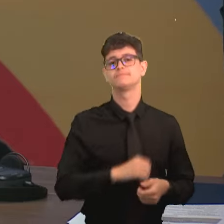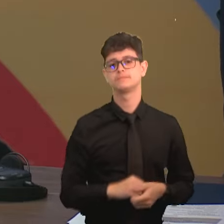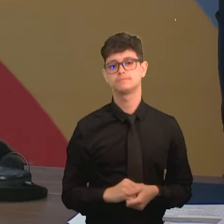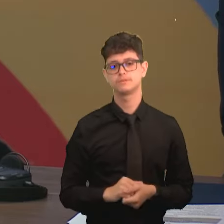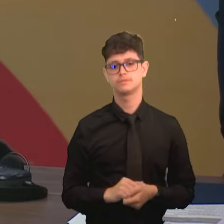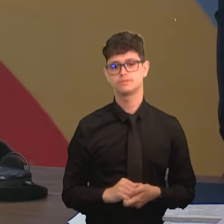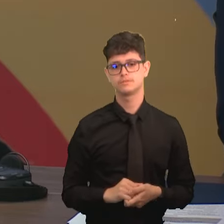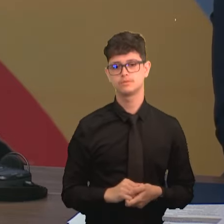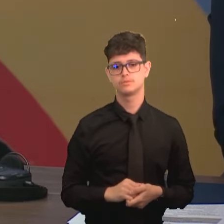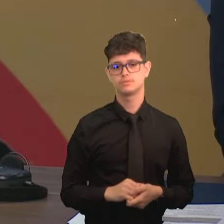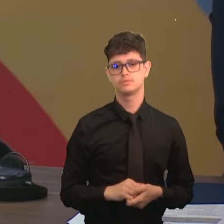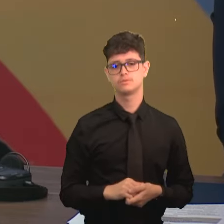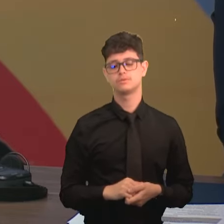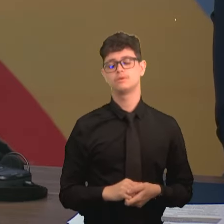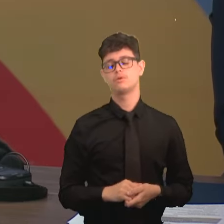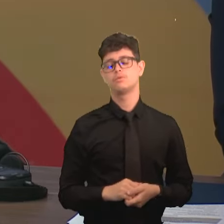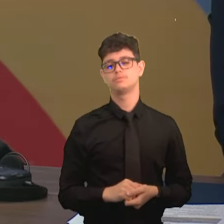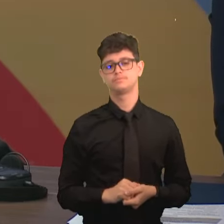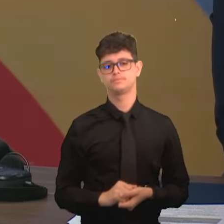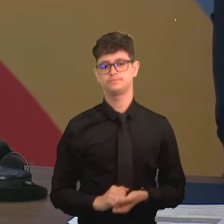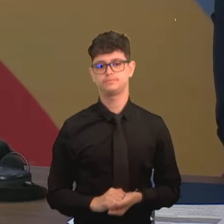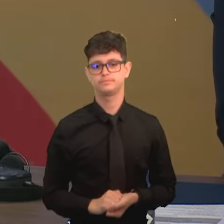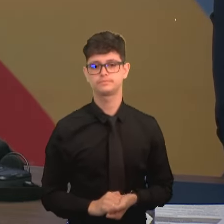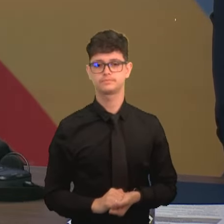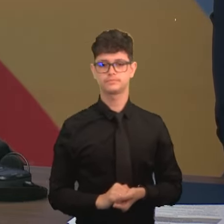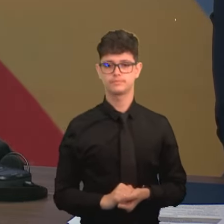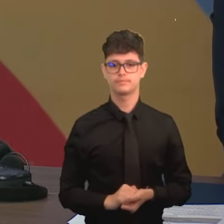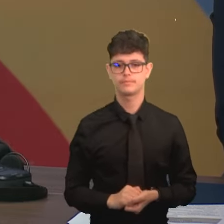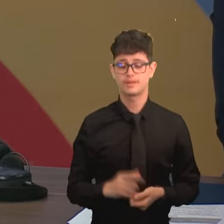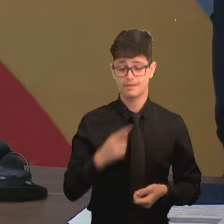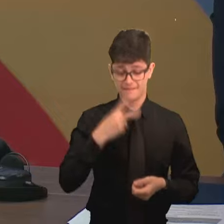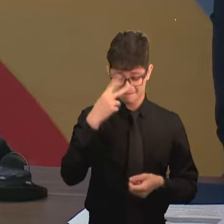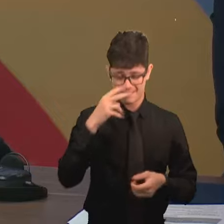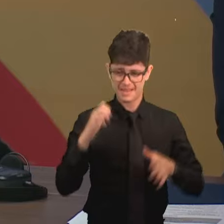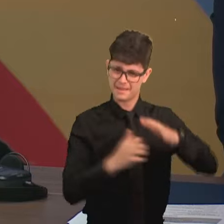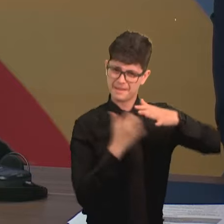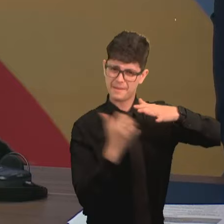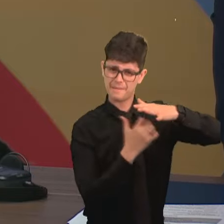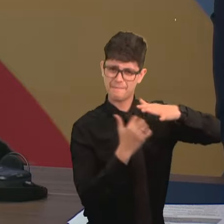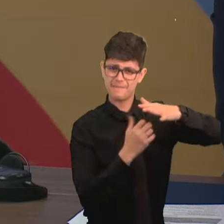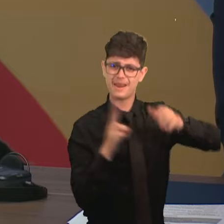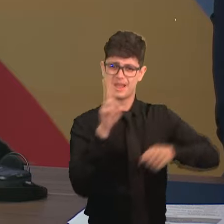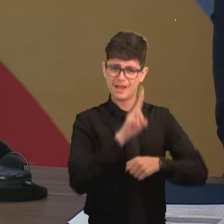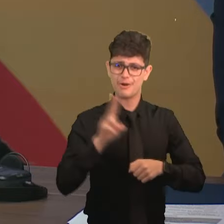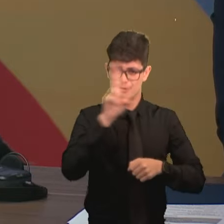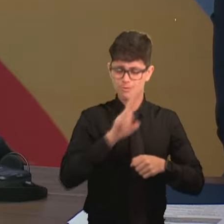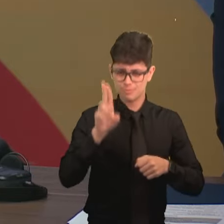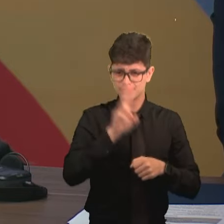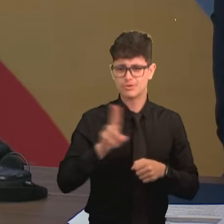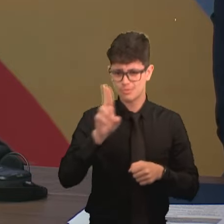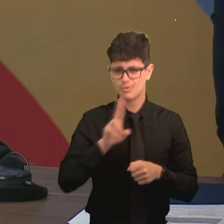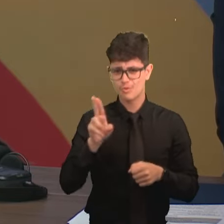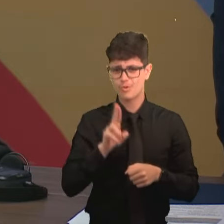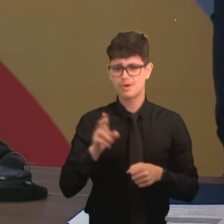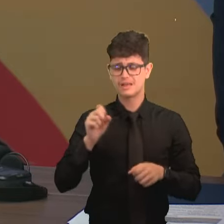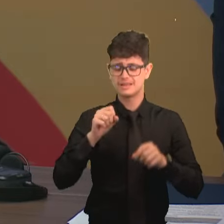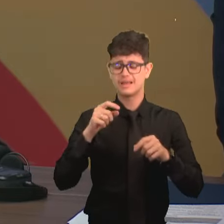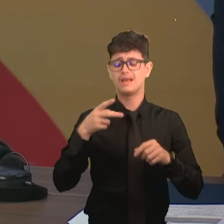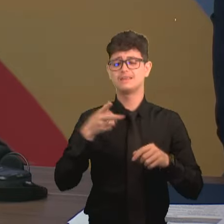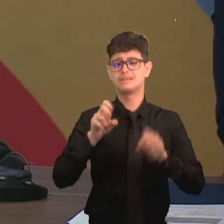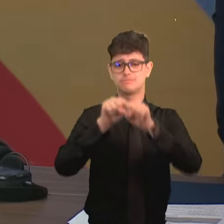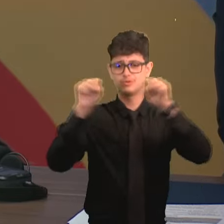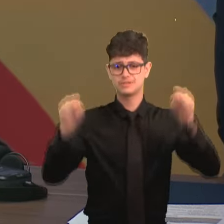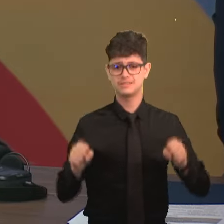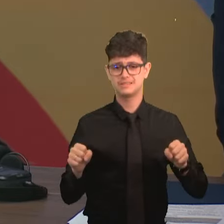Usted habló del Leviatán algoritmo. Nosotros vemos que las empresas han usado cada vez más esos sistemas para